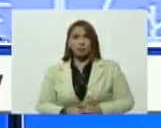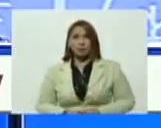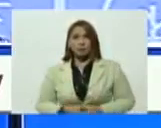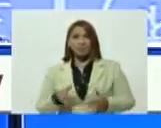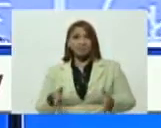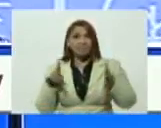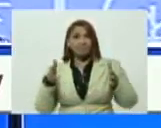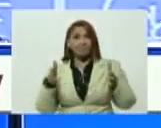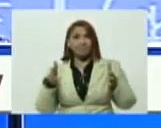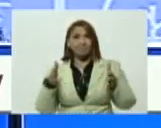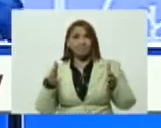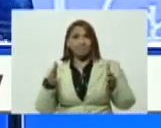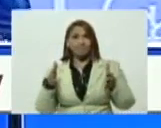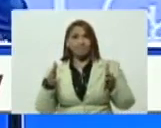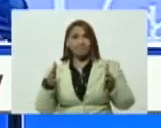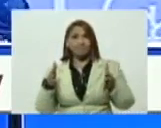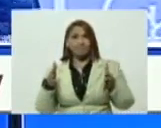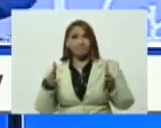ganó